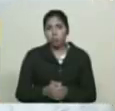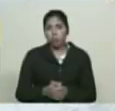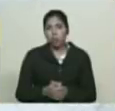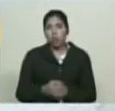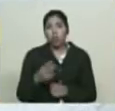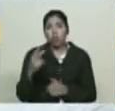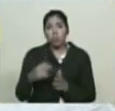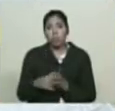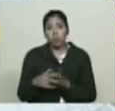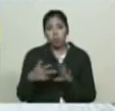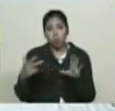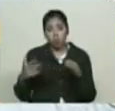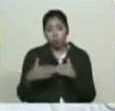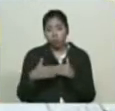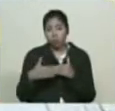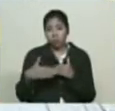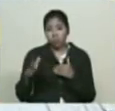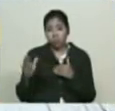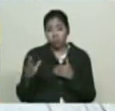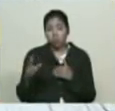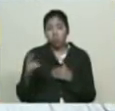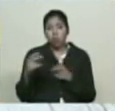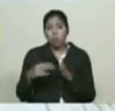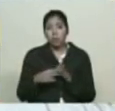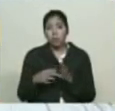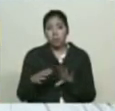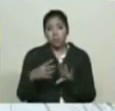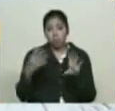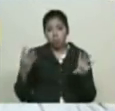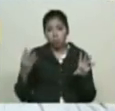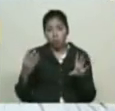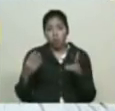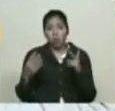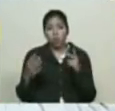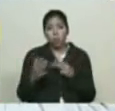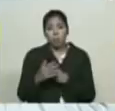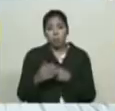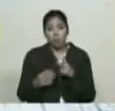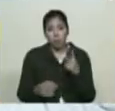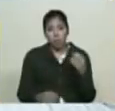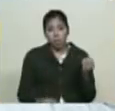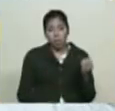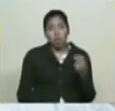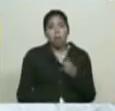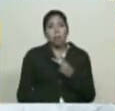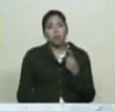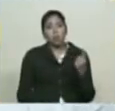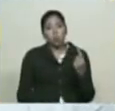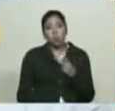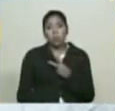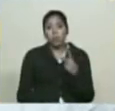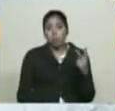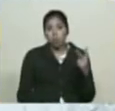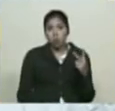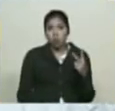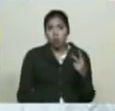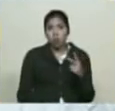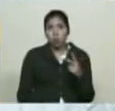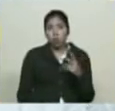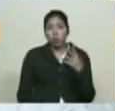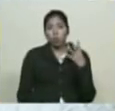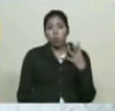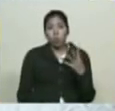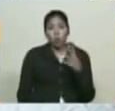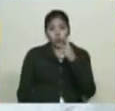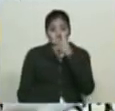2018, 2019, 2020, 2021, 2022, dejar despejado